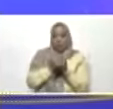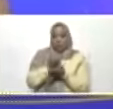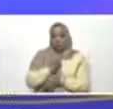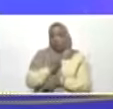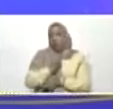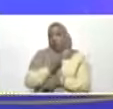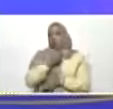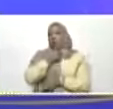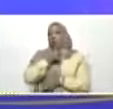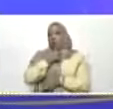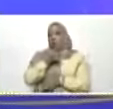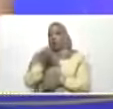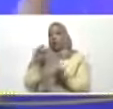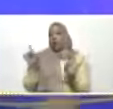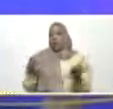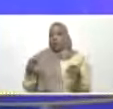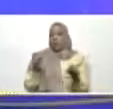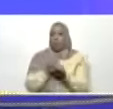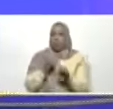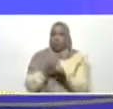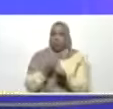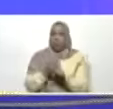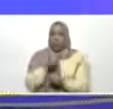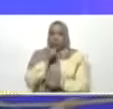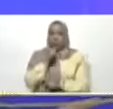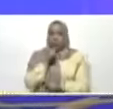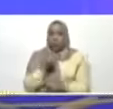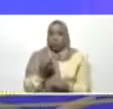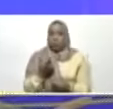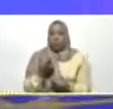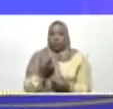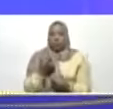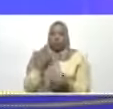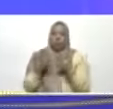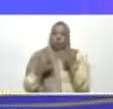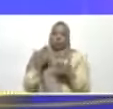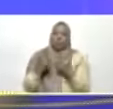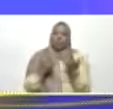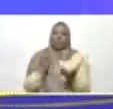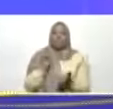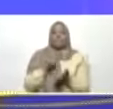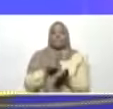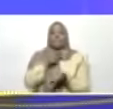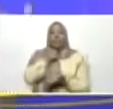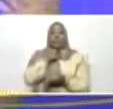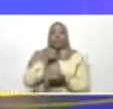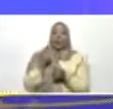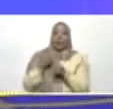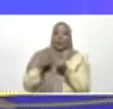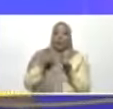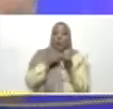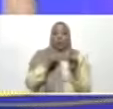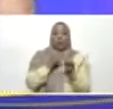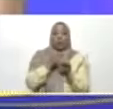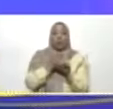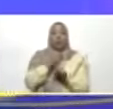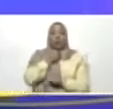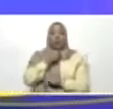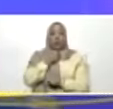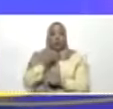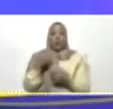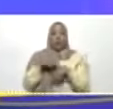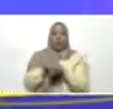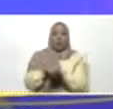le gusta las chicas y los chicos que les gusta la diversidad que les gusta la